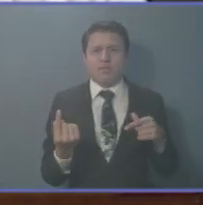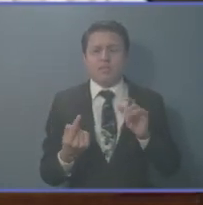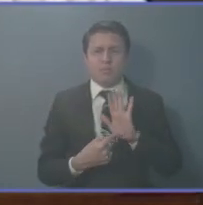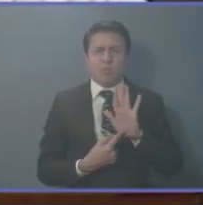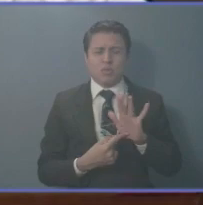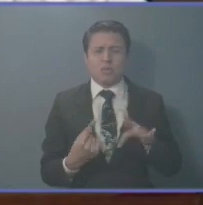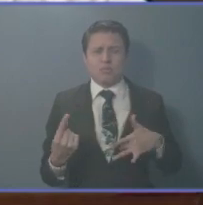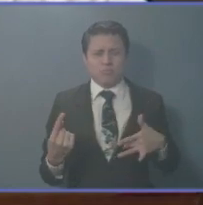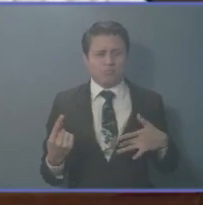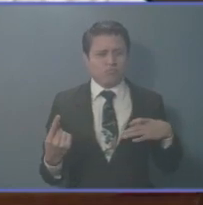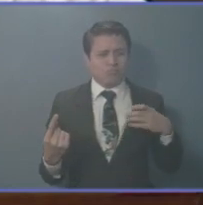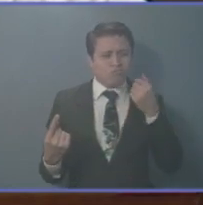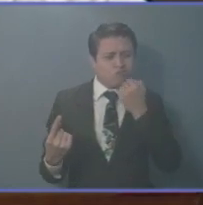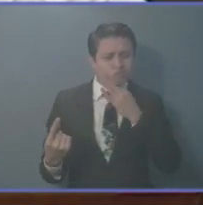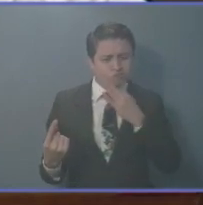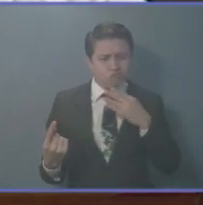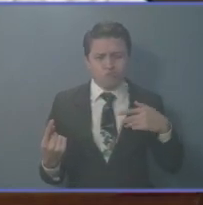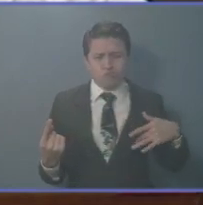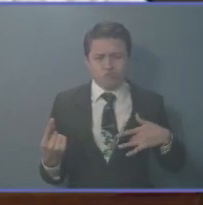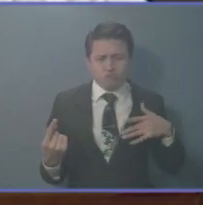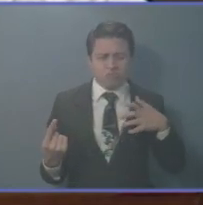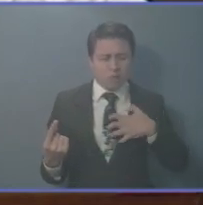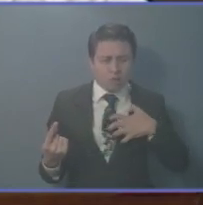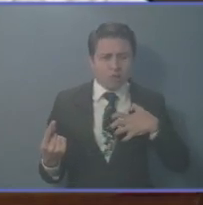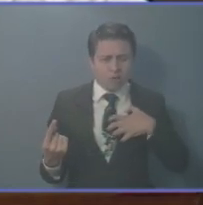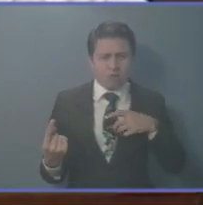no transmisibles o